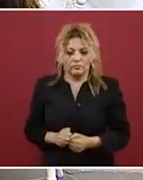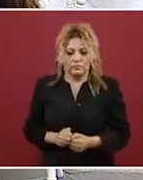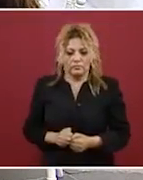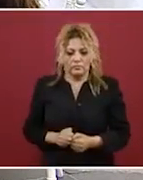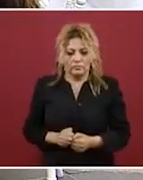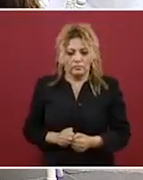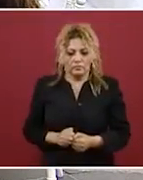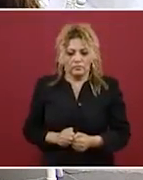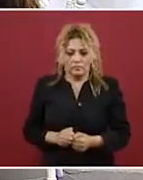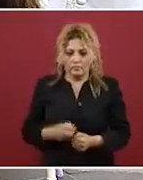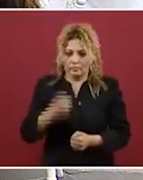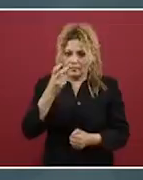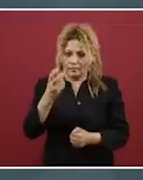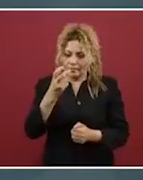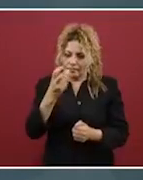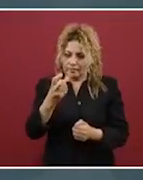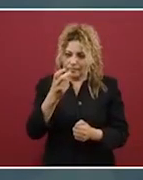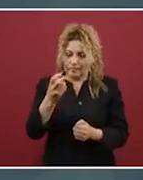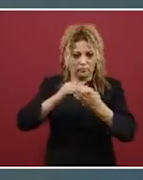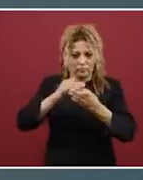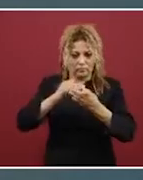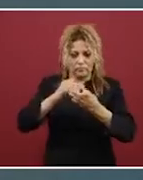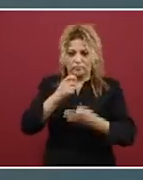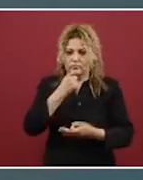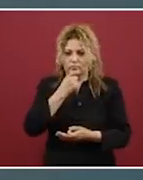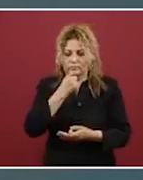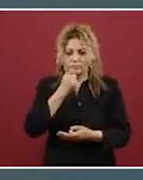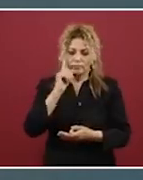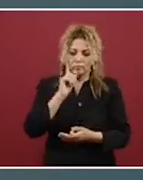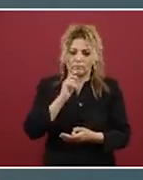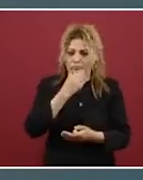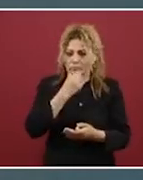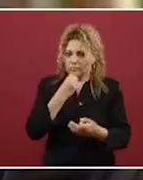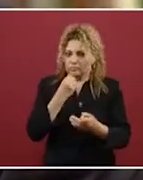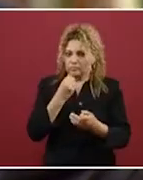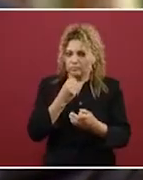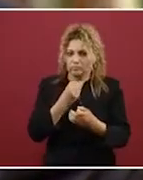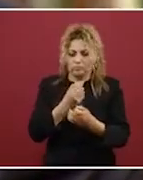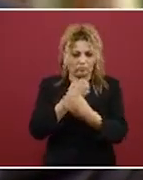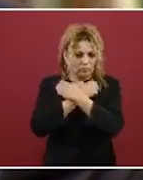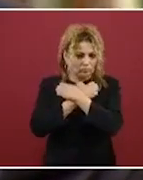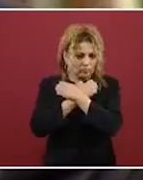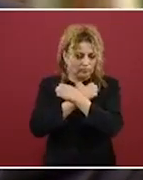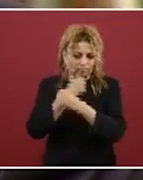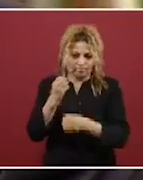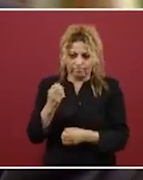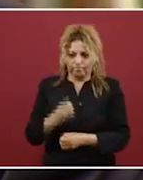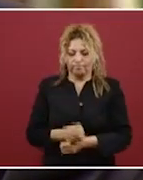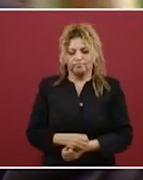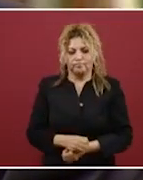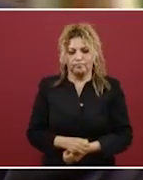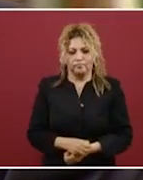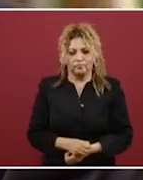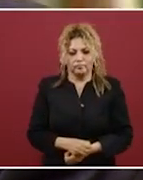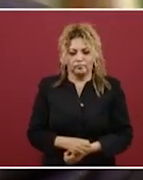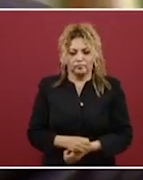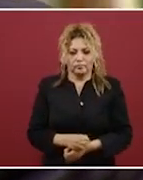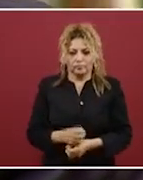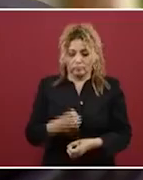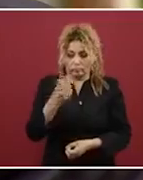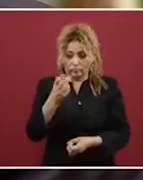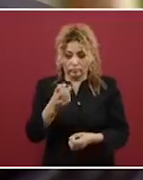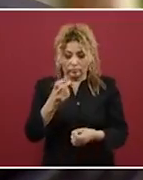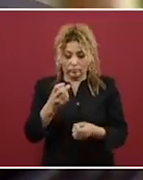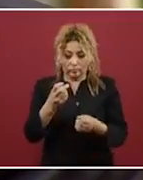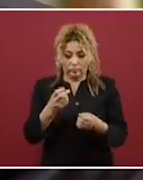recordó que trabaja para que la educación no sea un privilegio por eso ahora